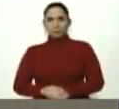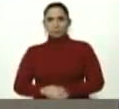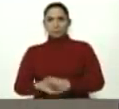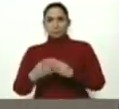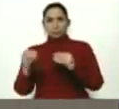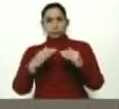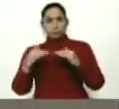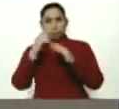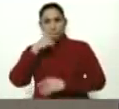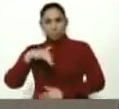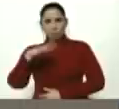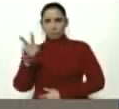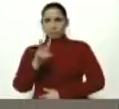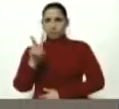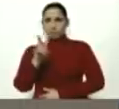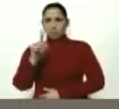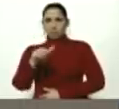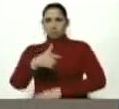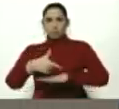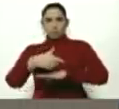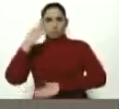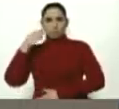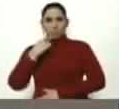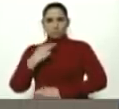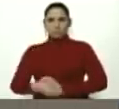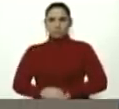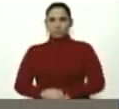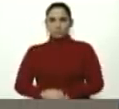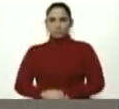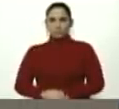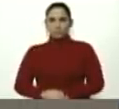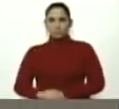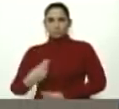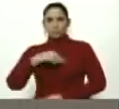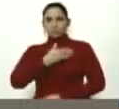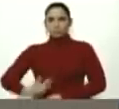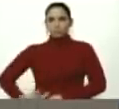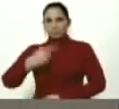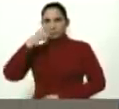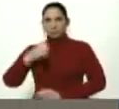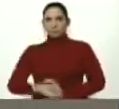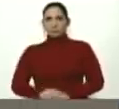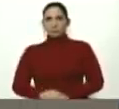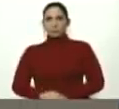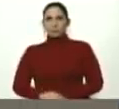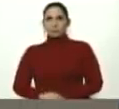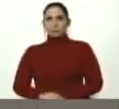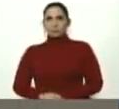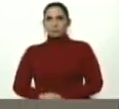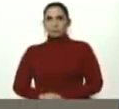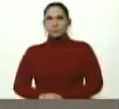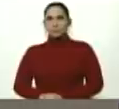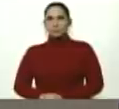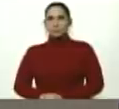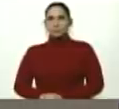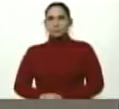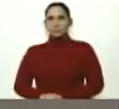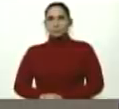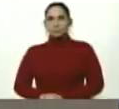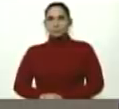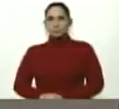todo el pueblo de Venezuela y del gobierno bolivariano de nuestro presidente Nicolás Maduro